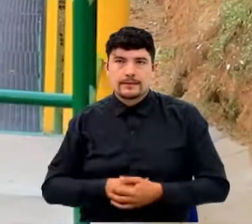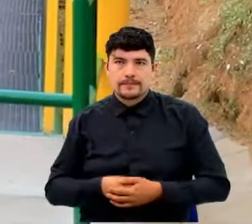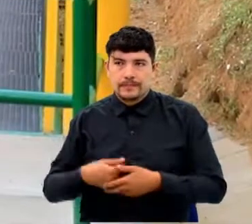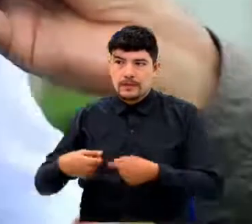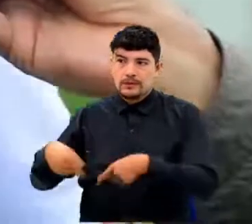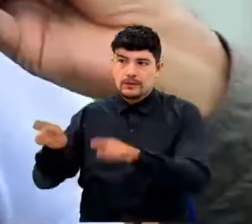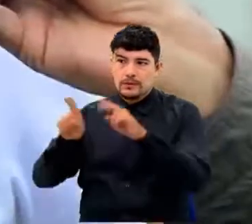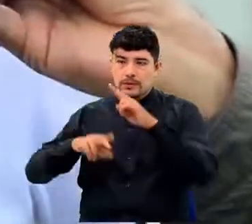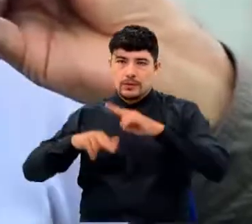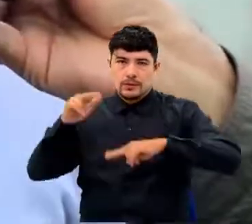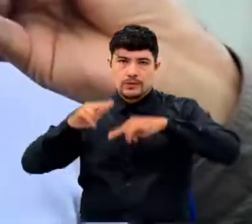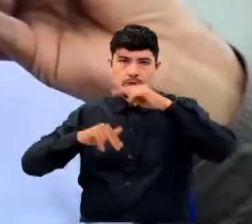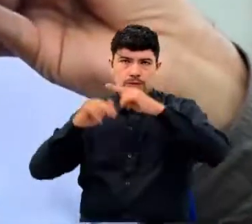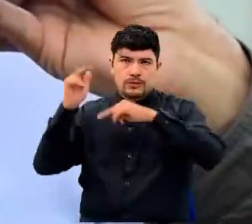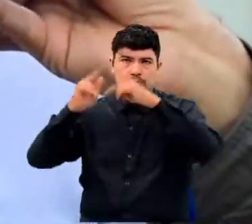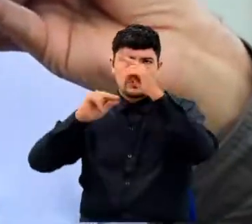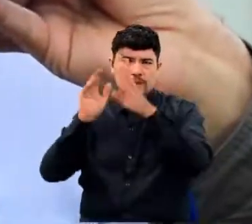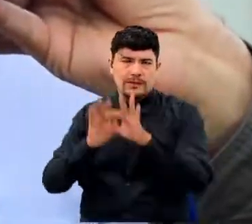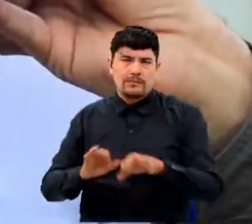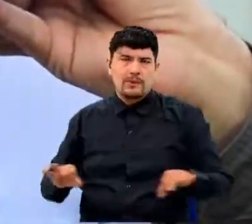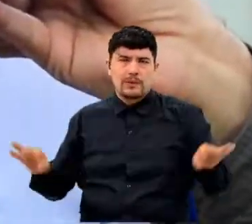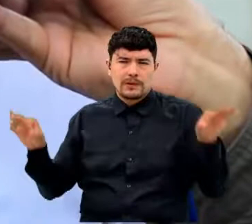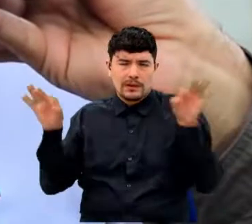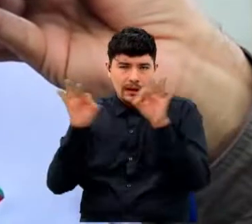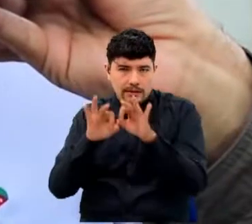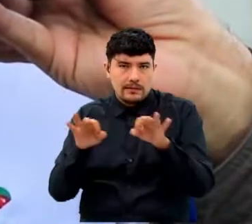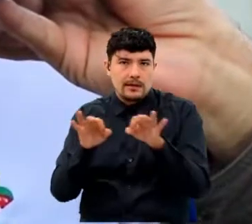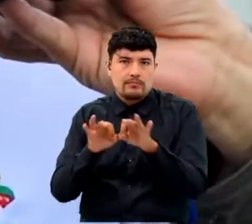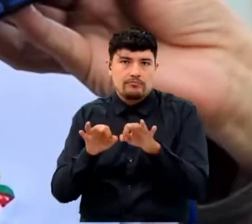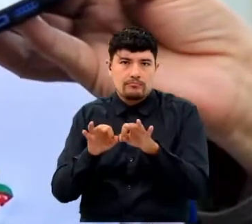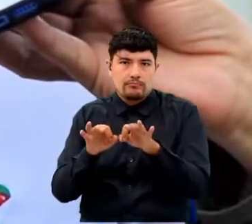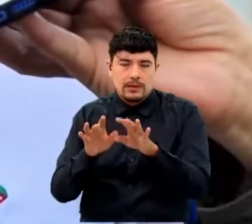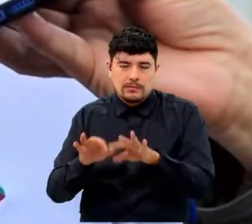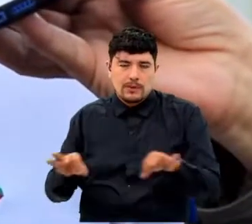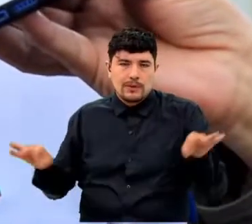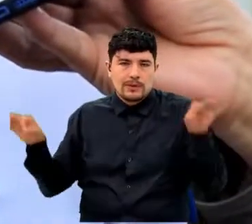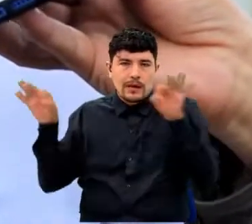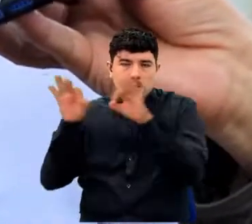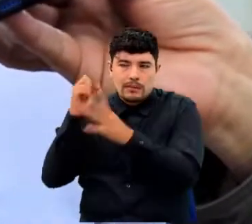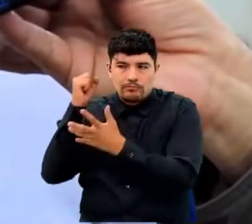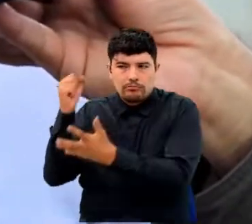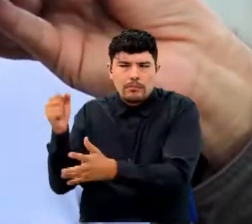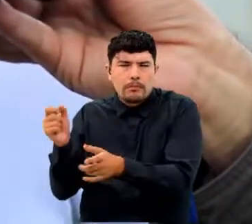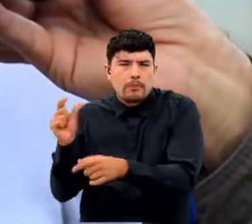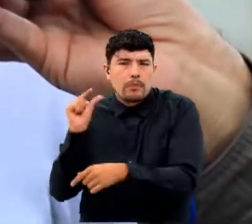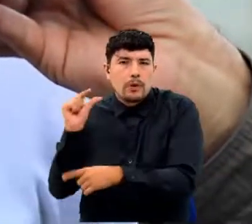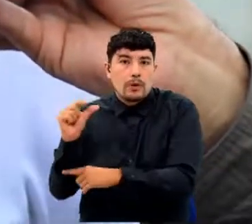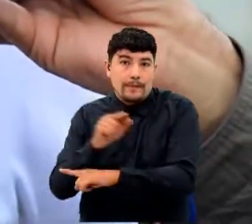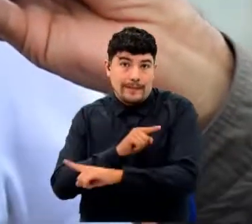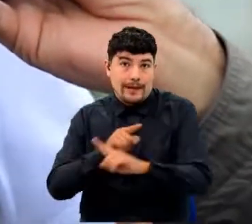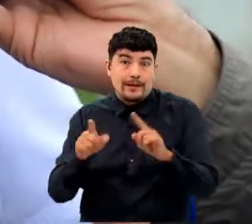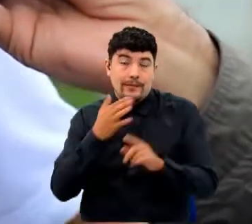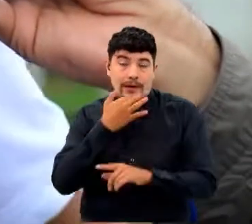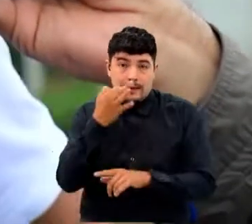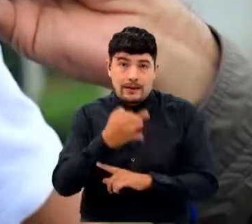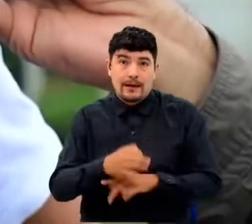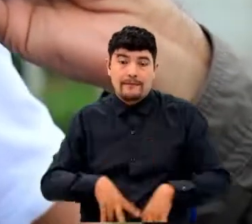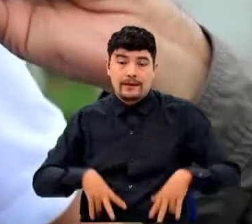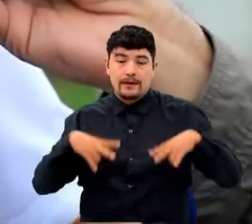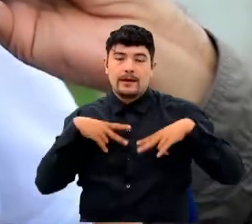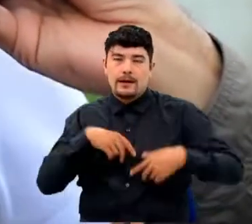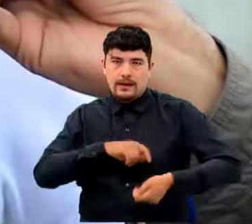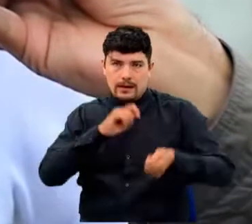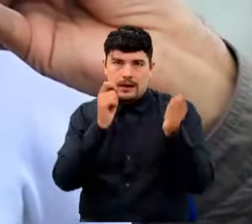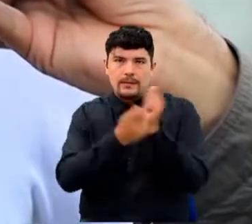muchas veces tan significativas de pronto la inversión es poco pero como cambian y transforman la vida y eso lo que